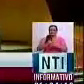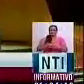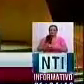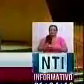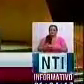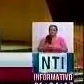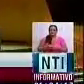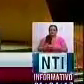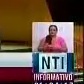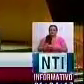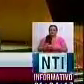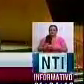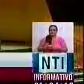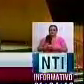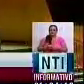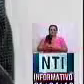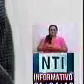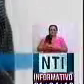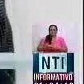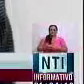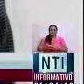su intervención.